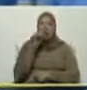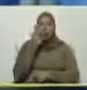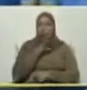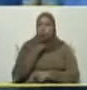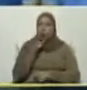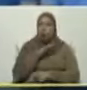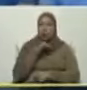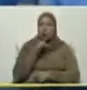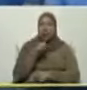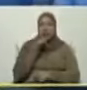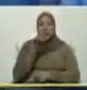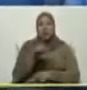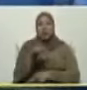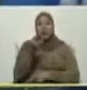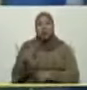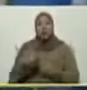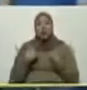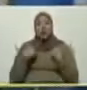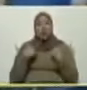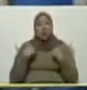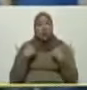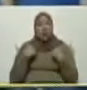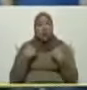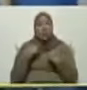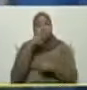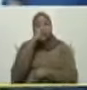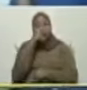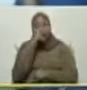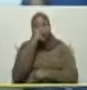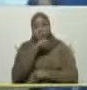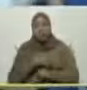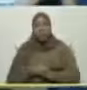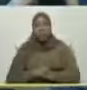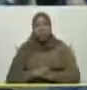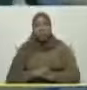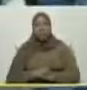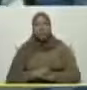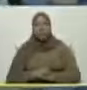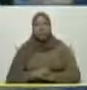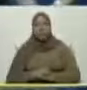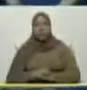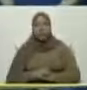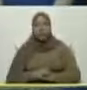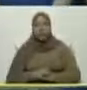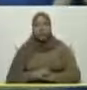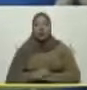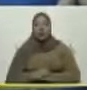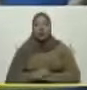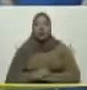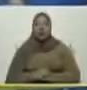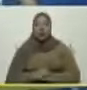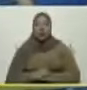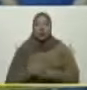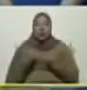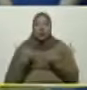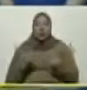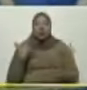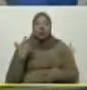dónde viene todo esto Ahora entiendo todo Ahora entiendo